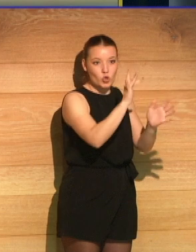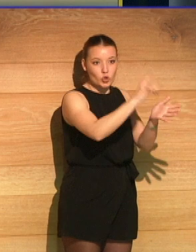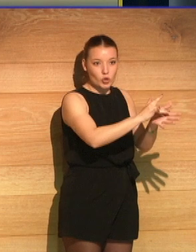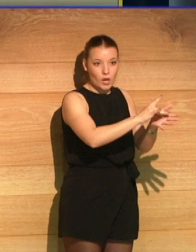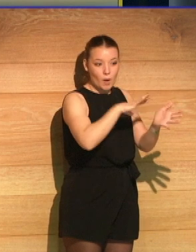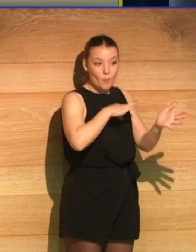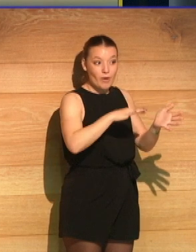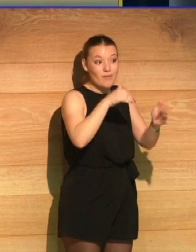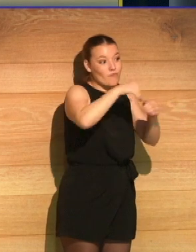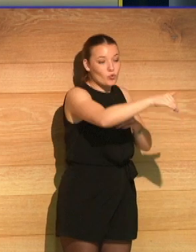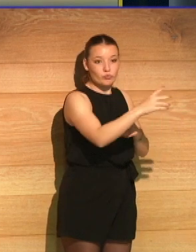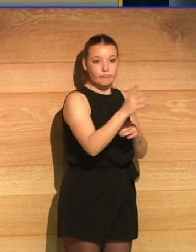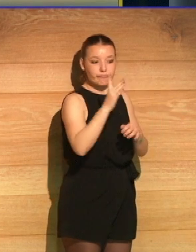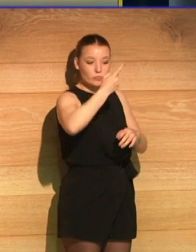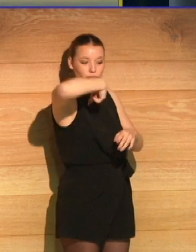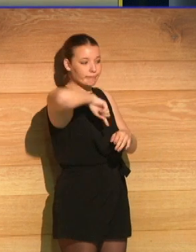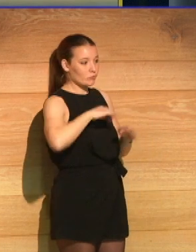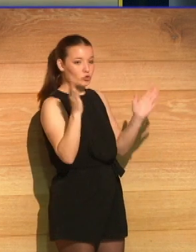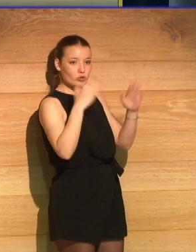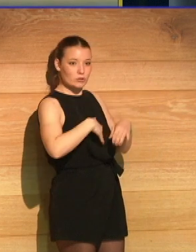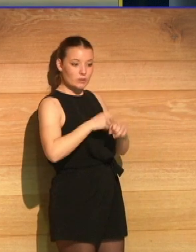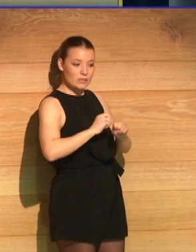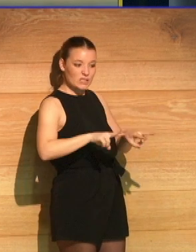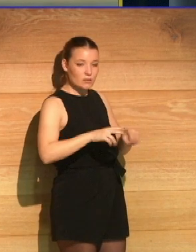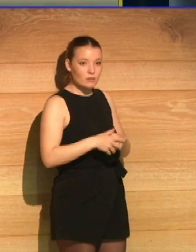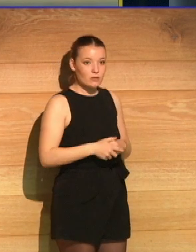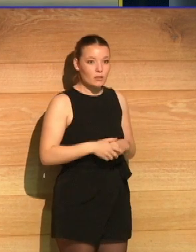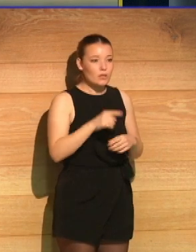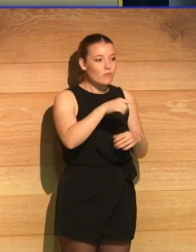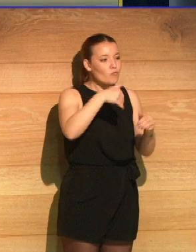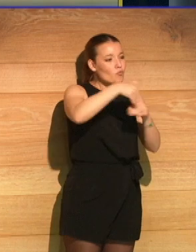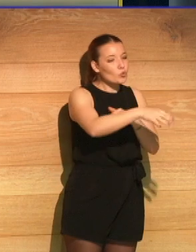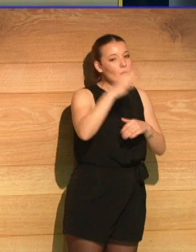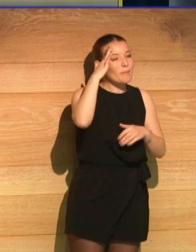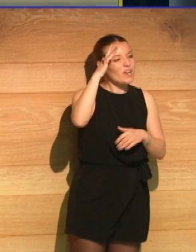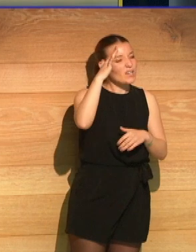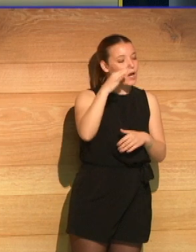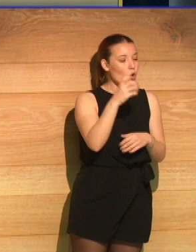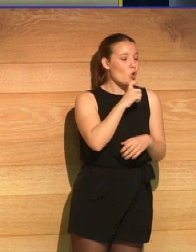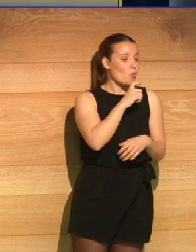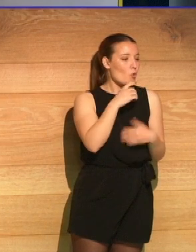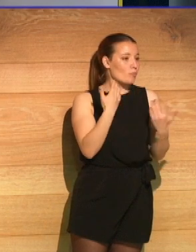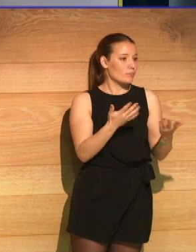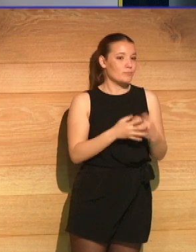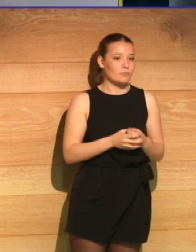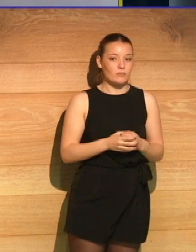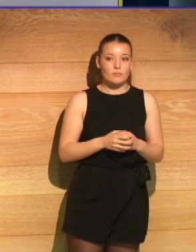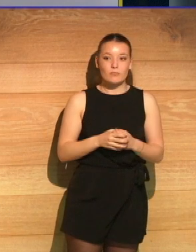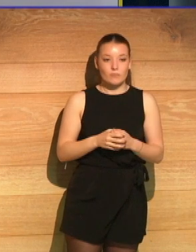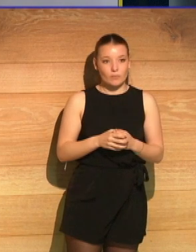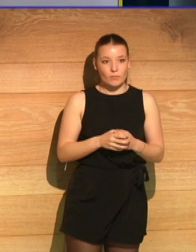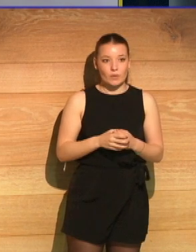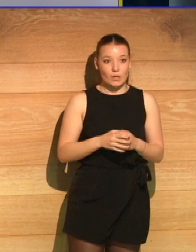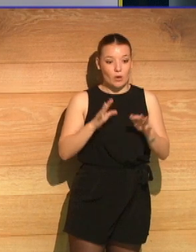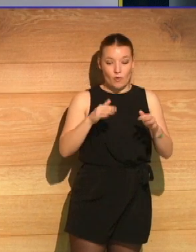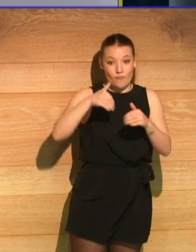nosotros. ¿Cómo os lo imagináis vosotros? Josefina, ¿cómo te lo imaginas tú ese futuro? Bueno, de antemano un futuro